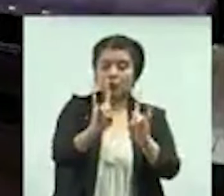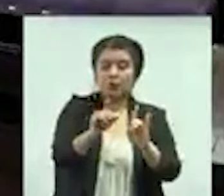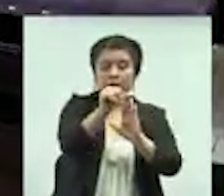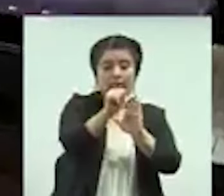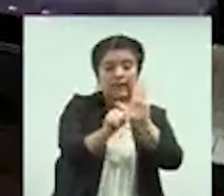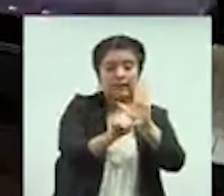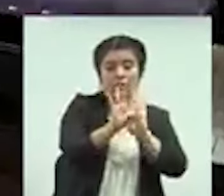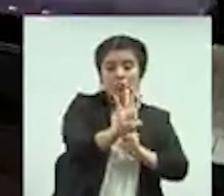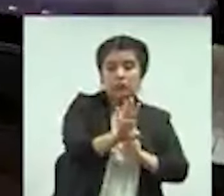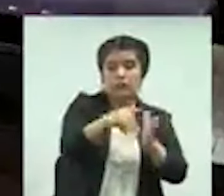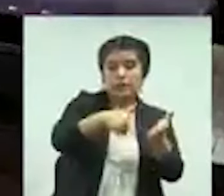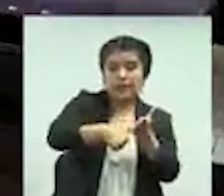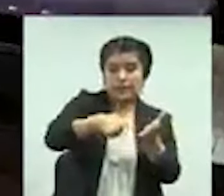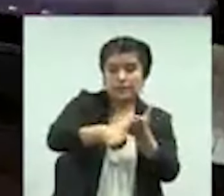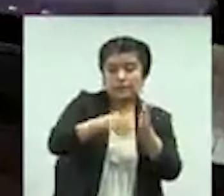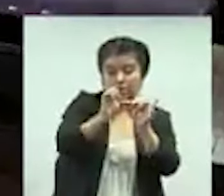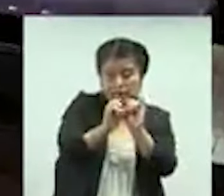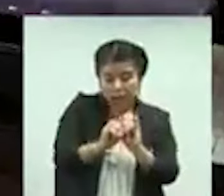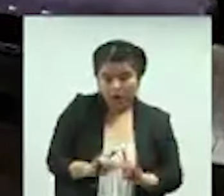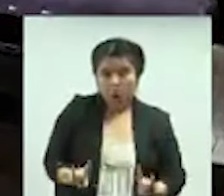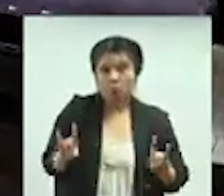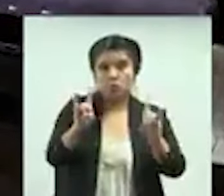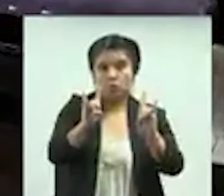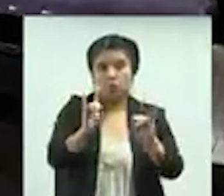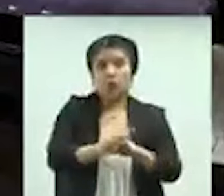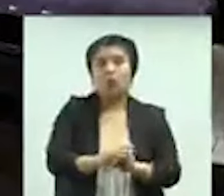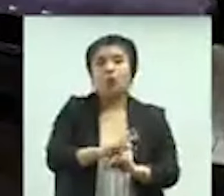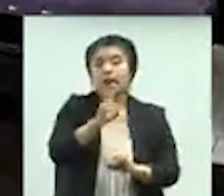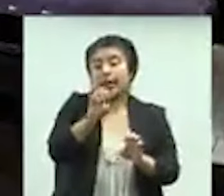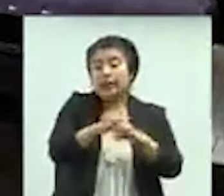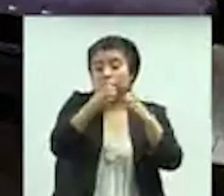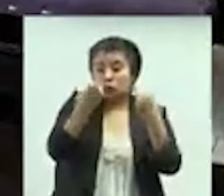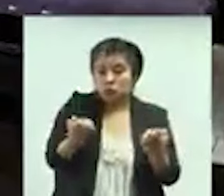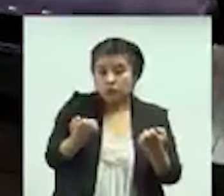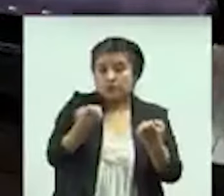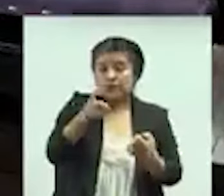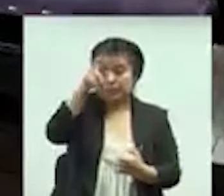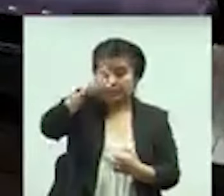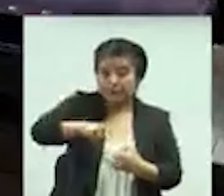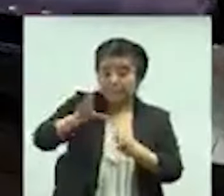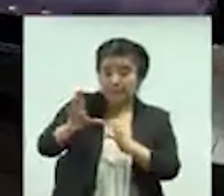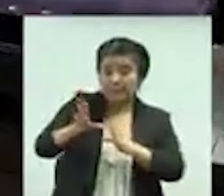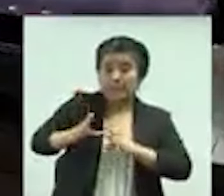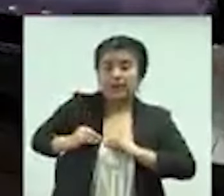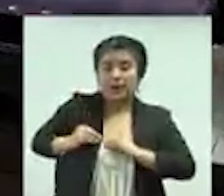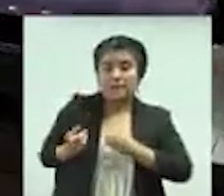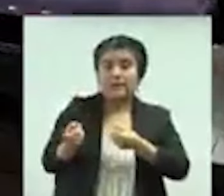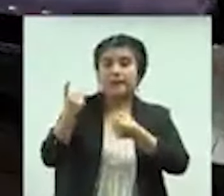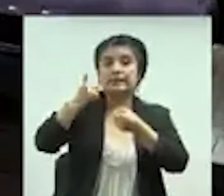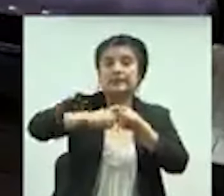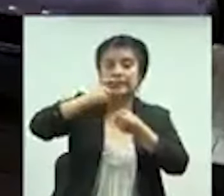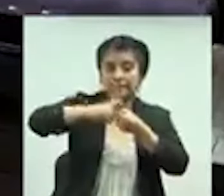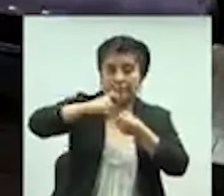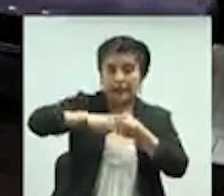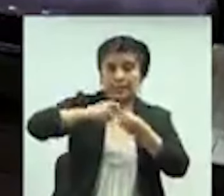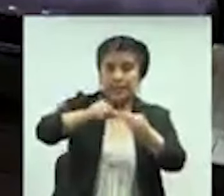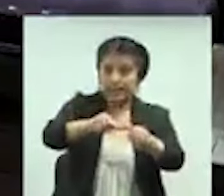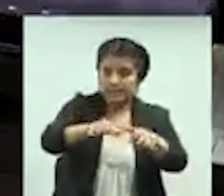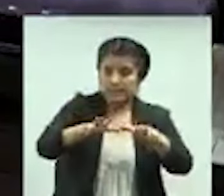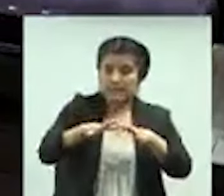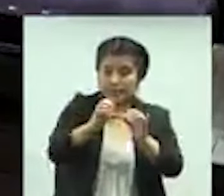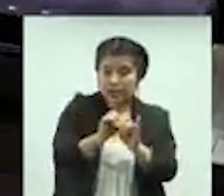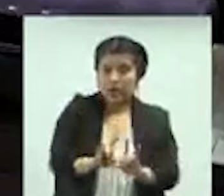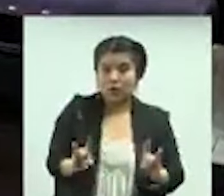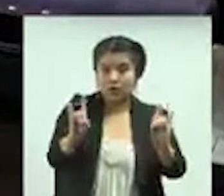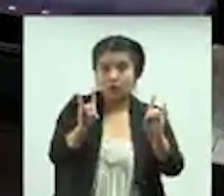artículo 4 de la Carta de las Naciones Unidas, y por consiguiente deberá ser admitido como miembro de esa organización.